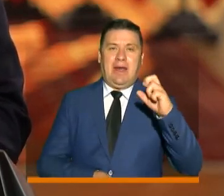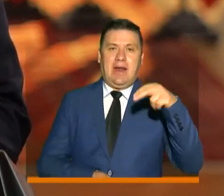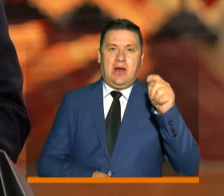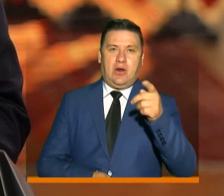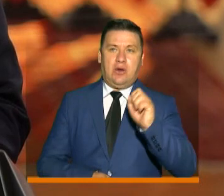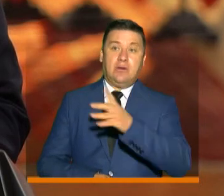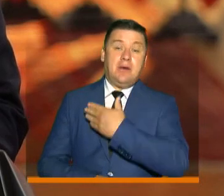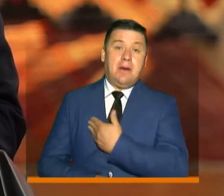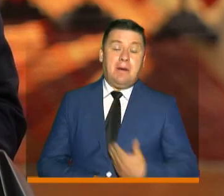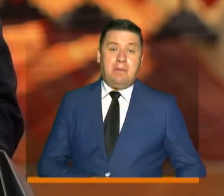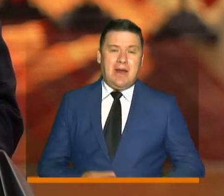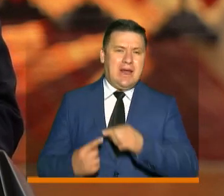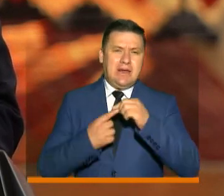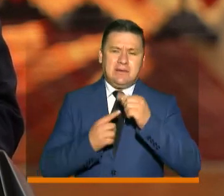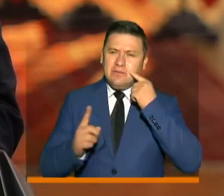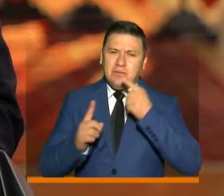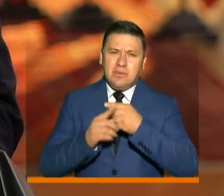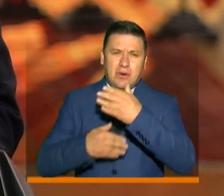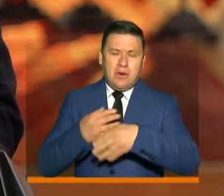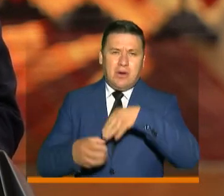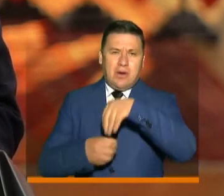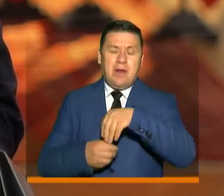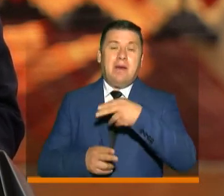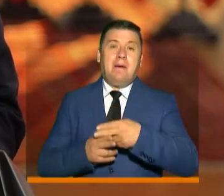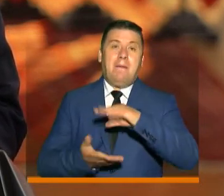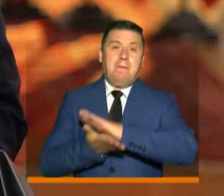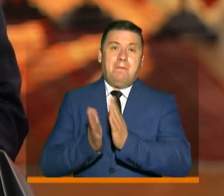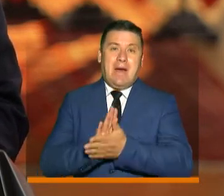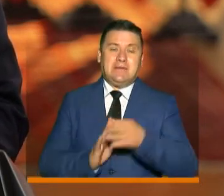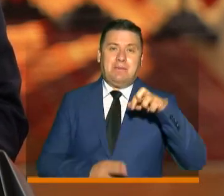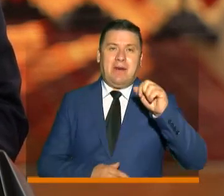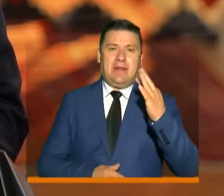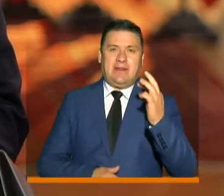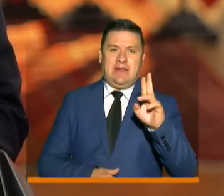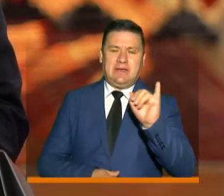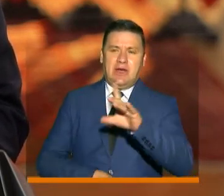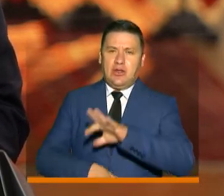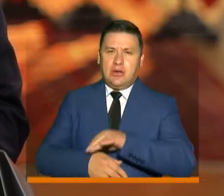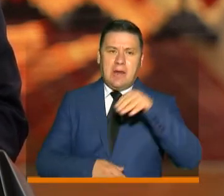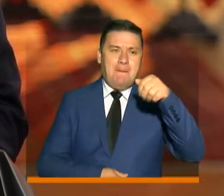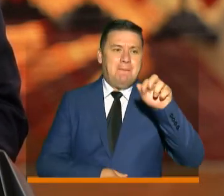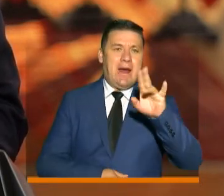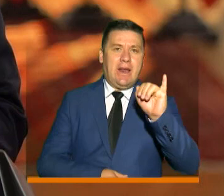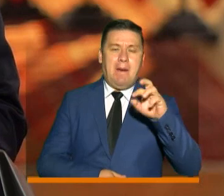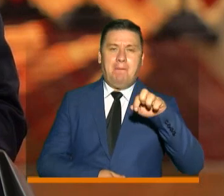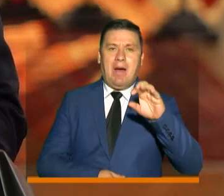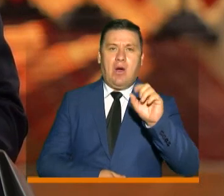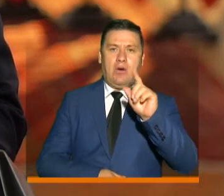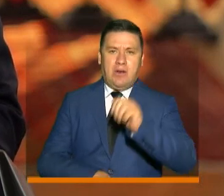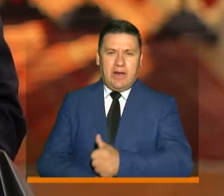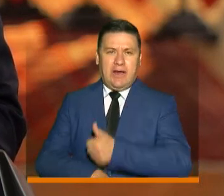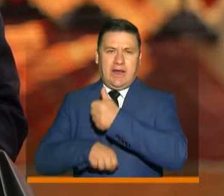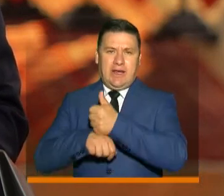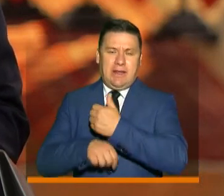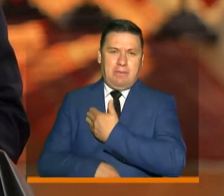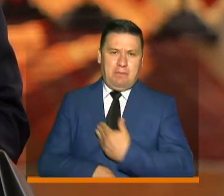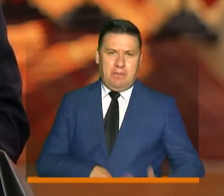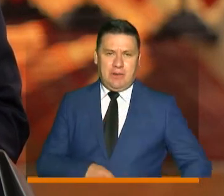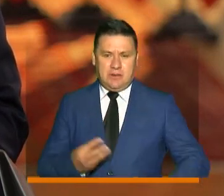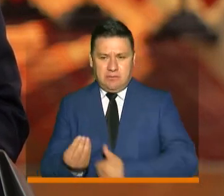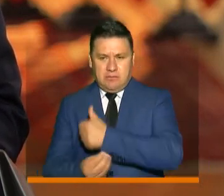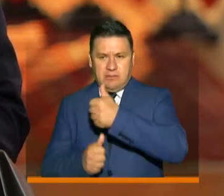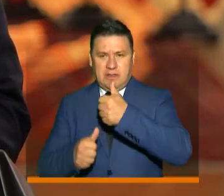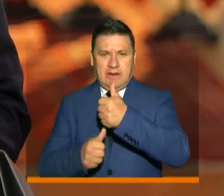presidenta de la jurisdicción especial para la paz patricia linares doctora maría paula correa jefe de gabinete de la presidencia de la